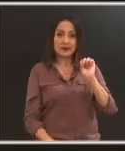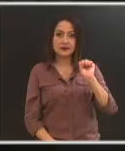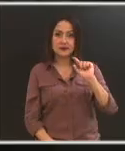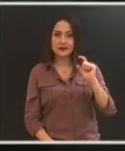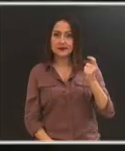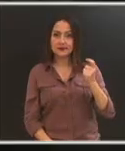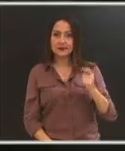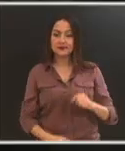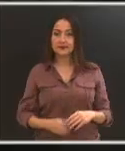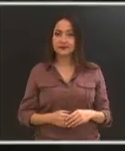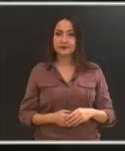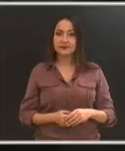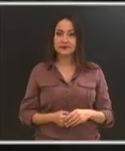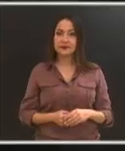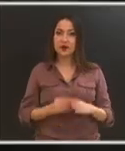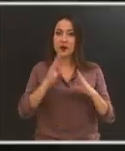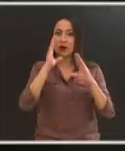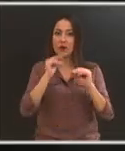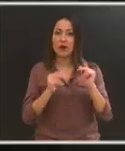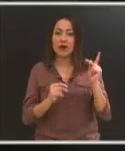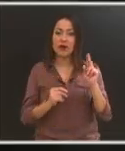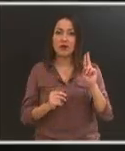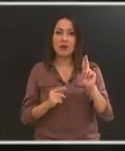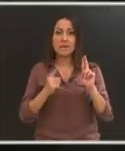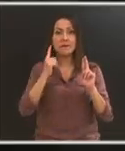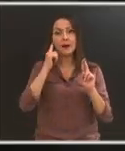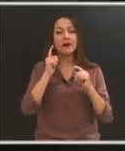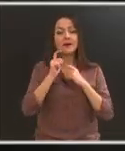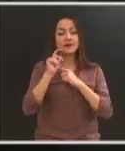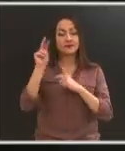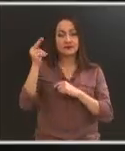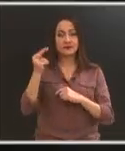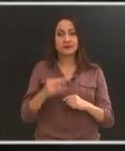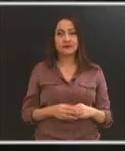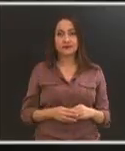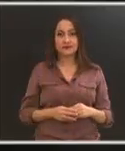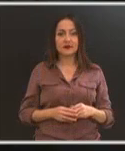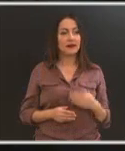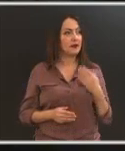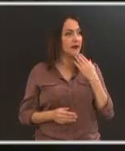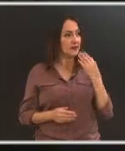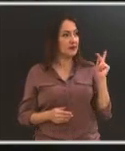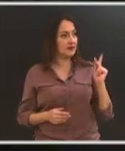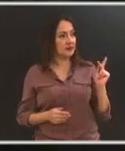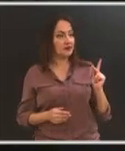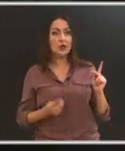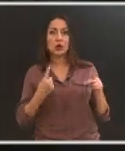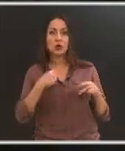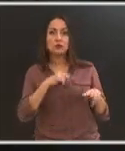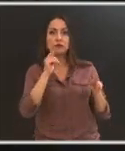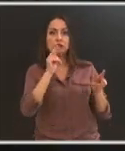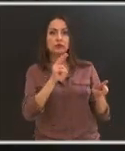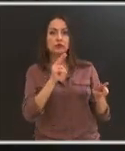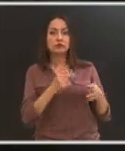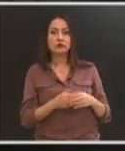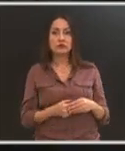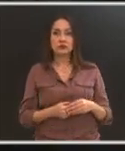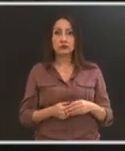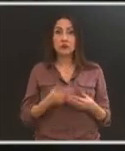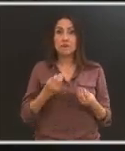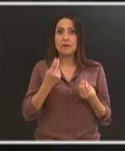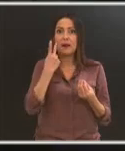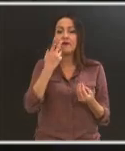de Elecciones, don Paul, un informe de Kenneth Rojas para Extra Noticias. Gracias, Kenneth. Estaremos, como bien lo decías, estaremos